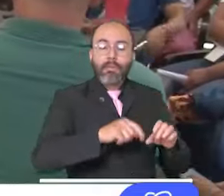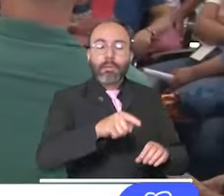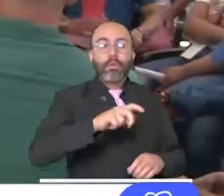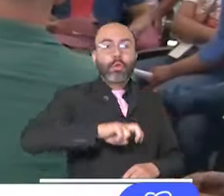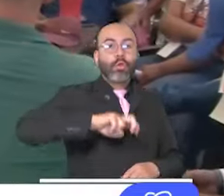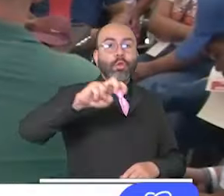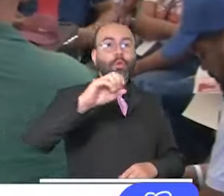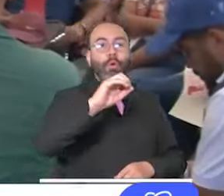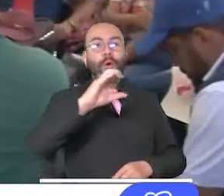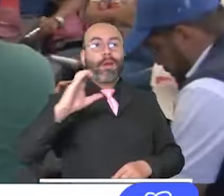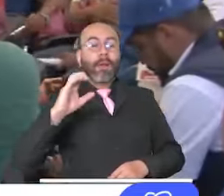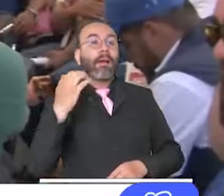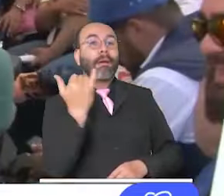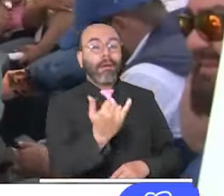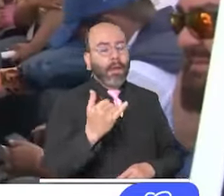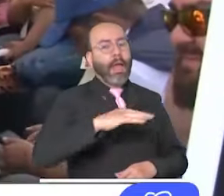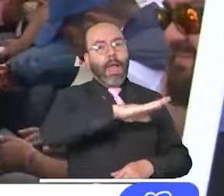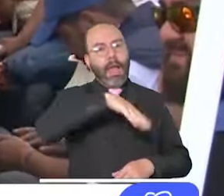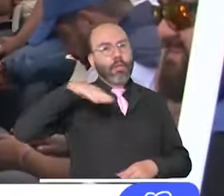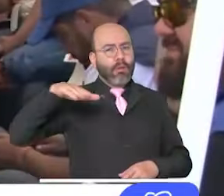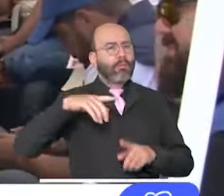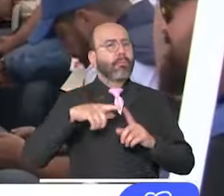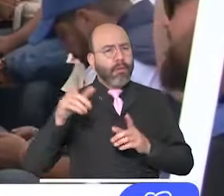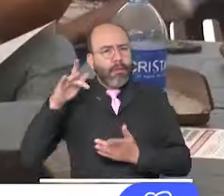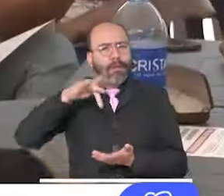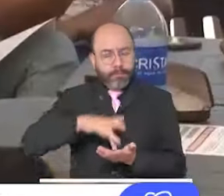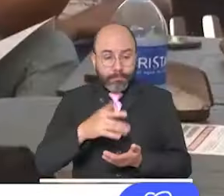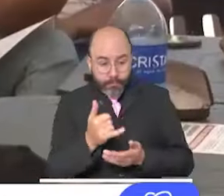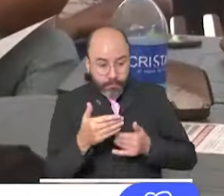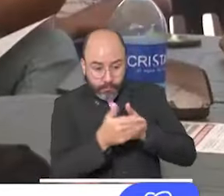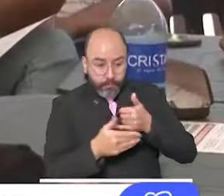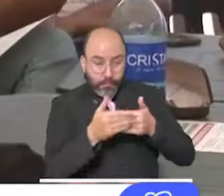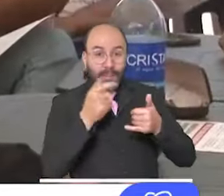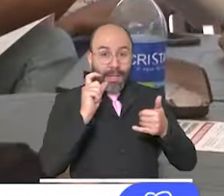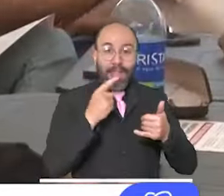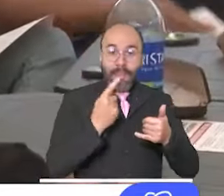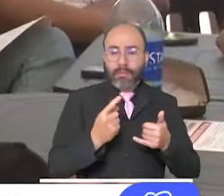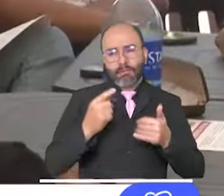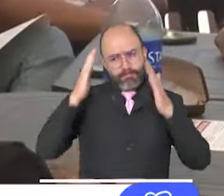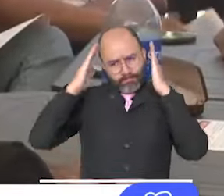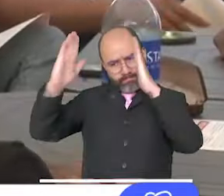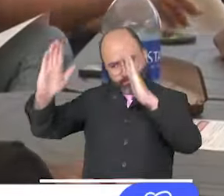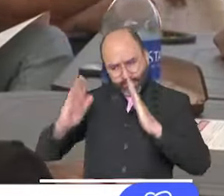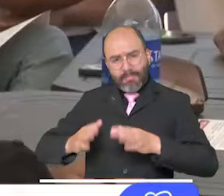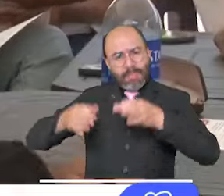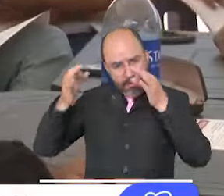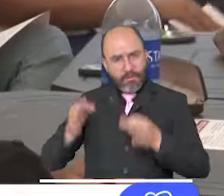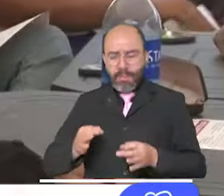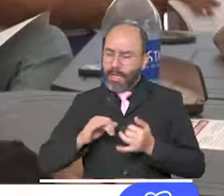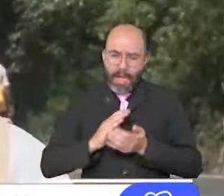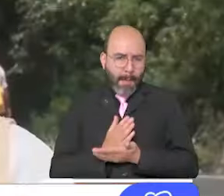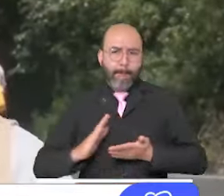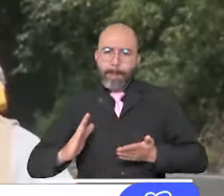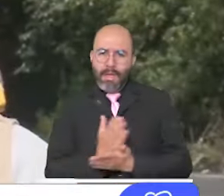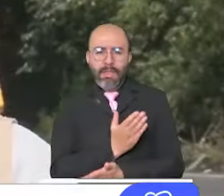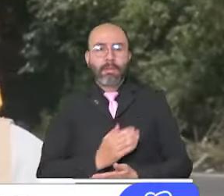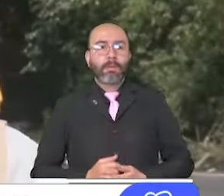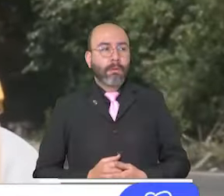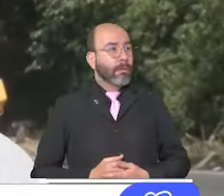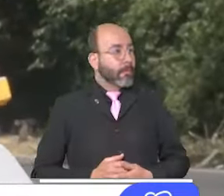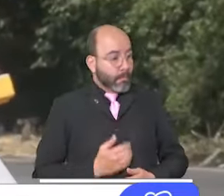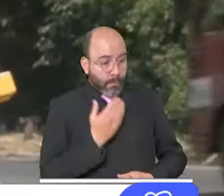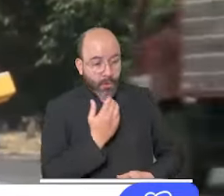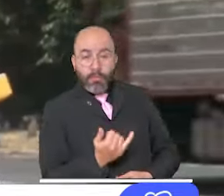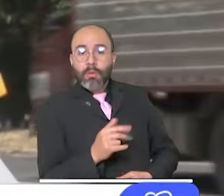embargo quienes pertenecen al gremio del departamento de caldas exigen ser escuchados de manera independiente la No